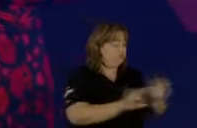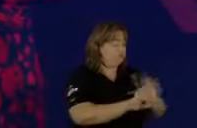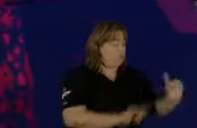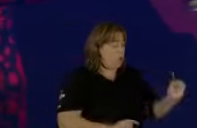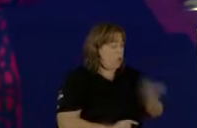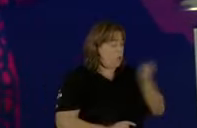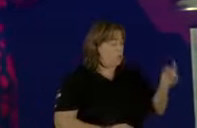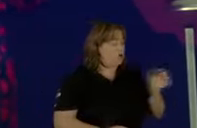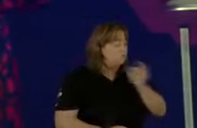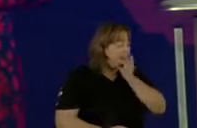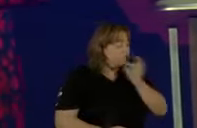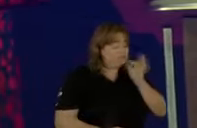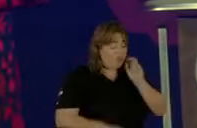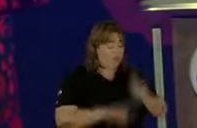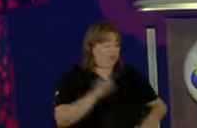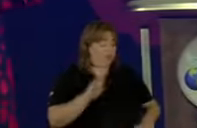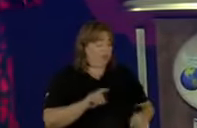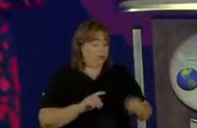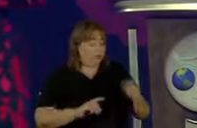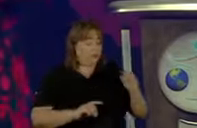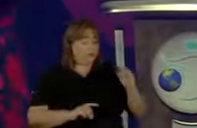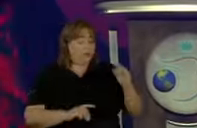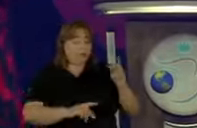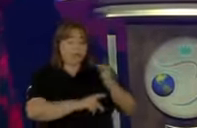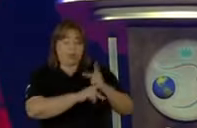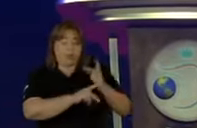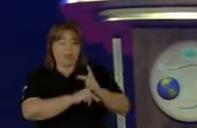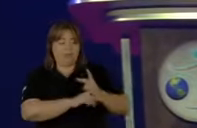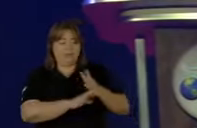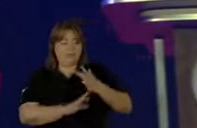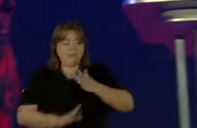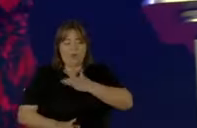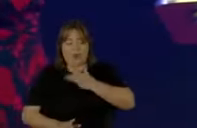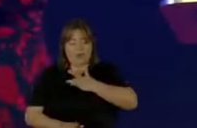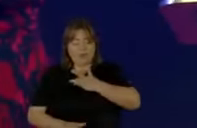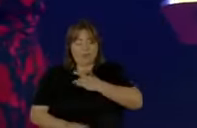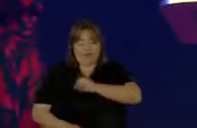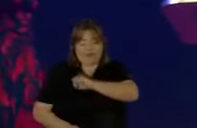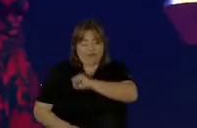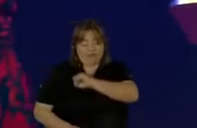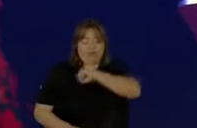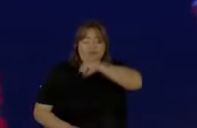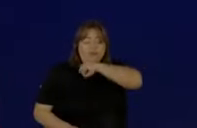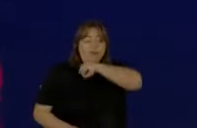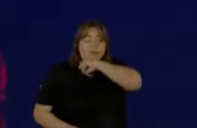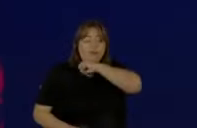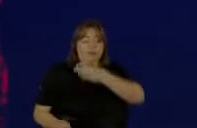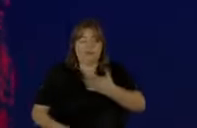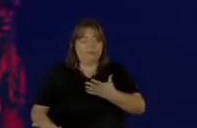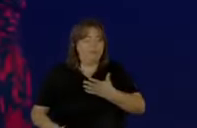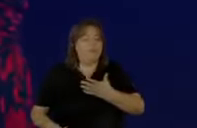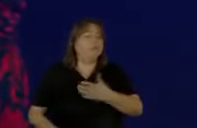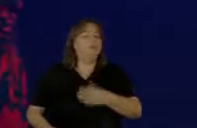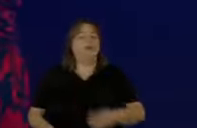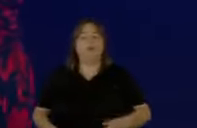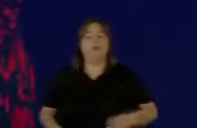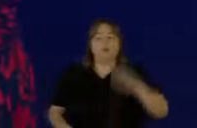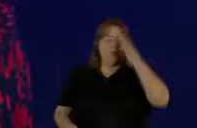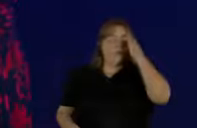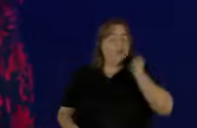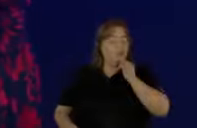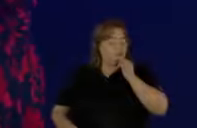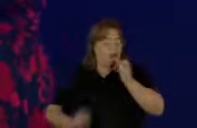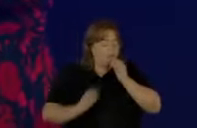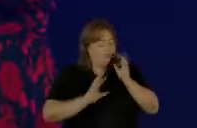cuidarnos? De la rebeldía. ¿De qué debemos cuidarnos? De que el corazón no se endurezca. ¿De qué debemos cuidarnos? Que no